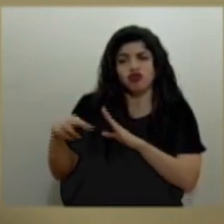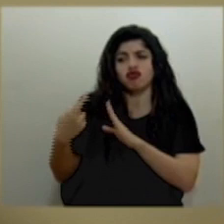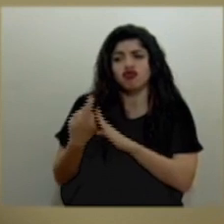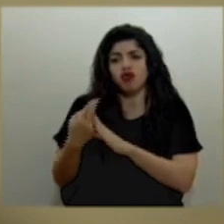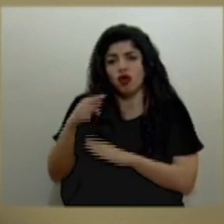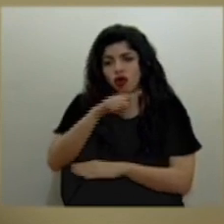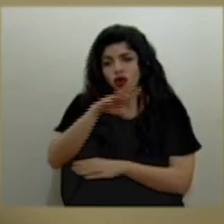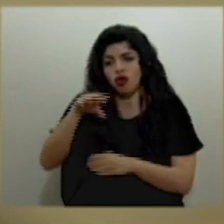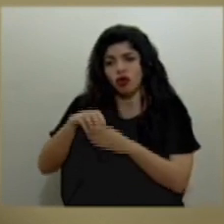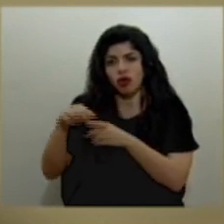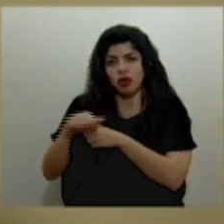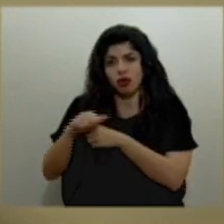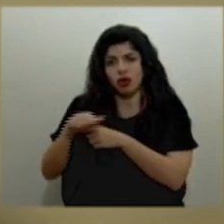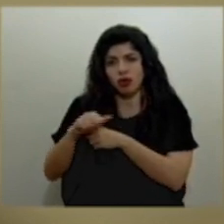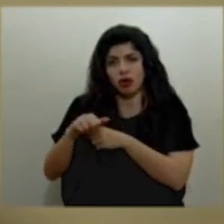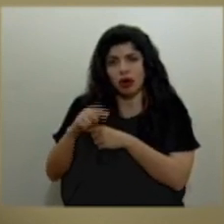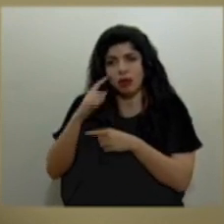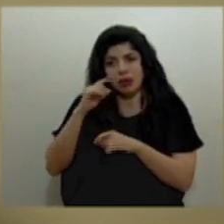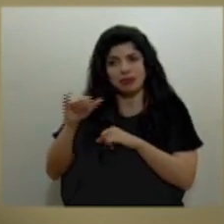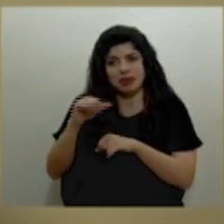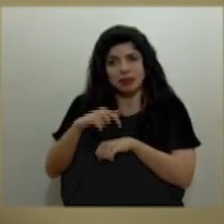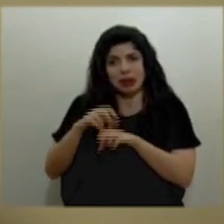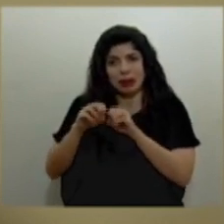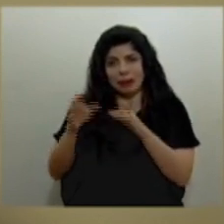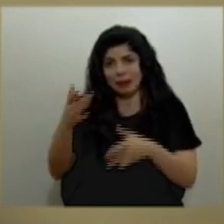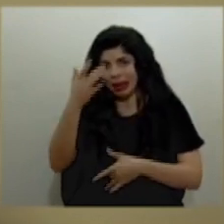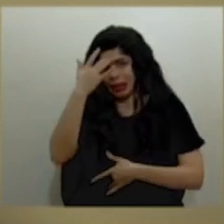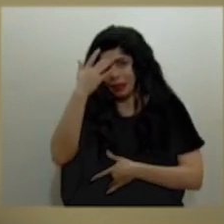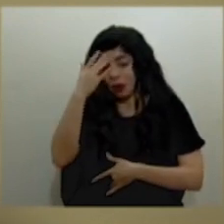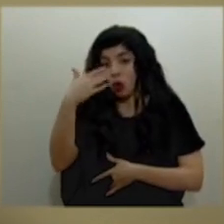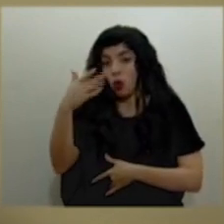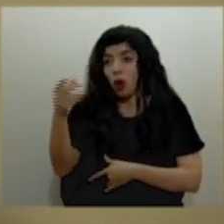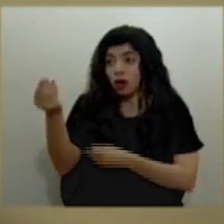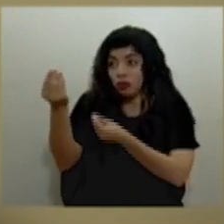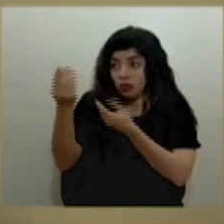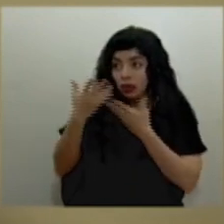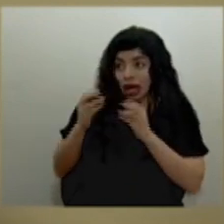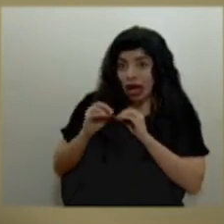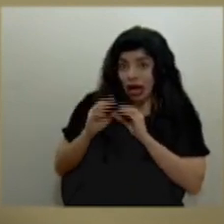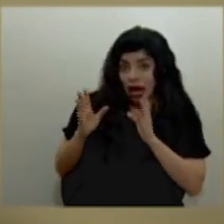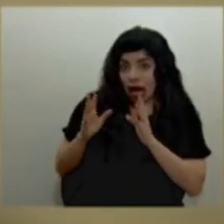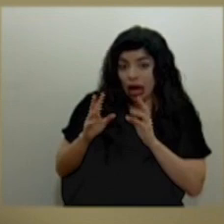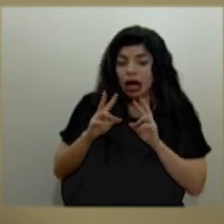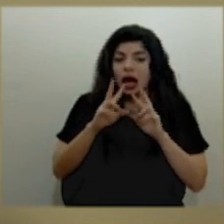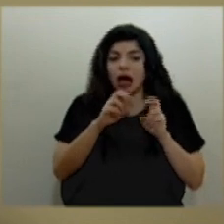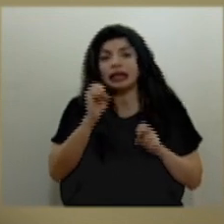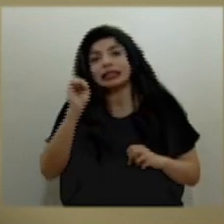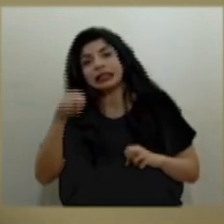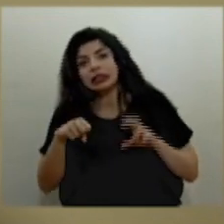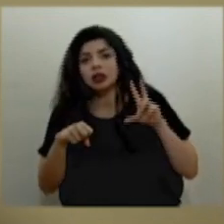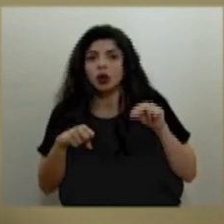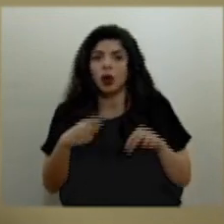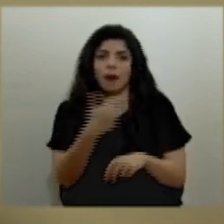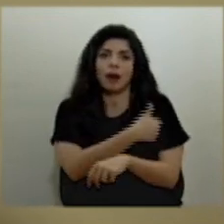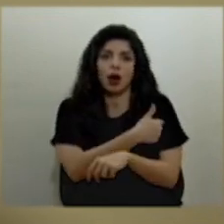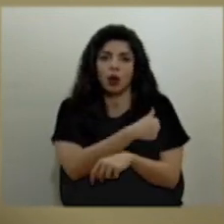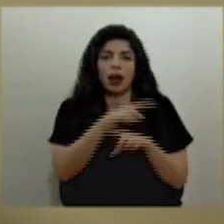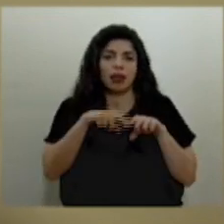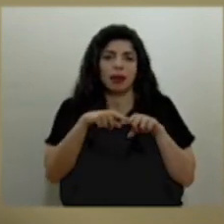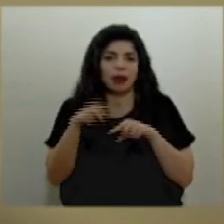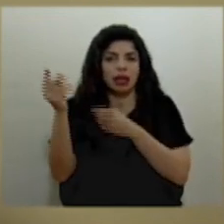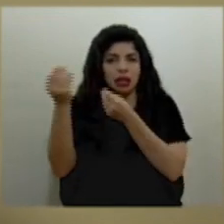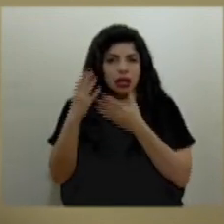internos en medio de la pandemia. Inmediatamente, cuando tengamos eso claro, se analiza su vacunación. Y en